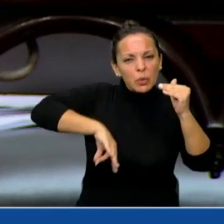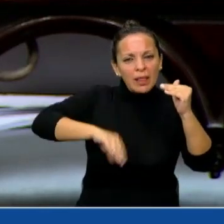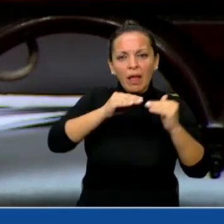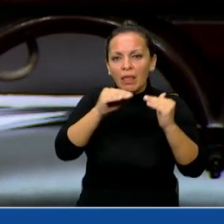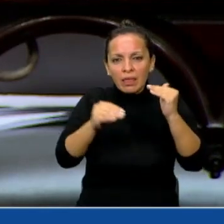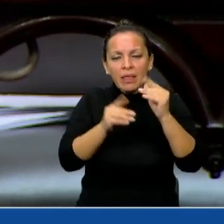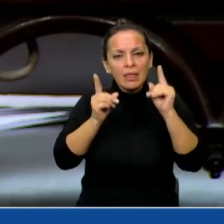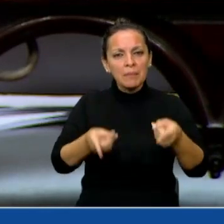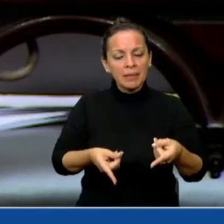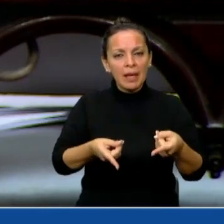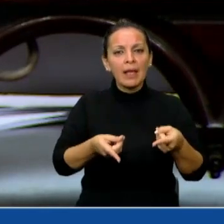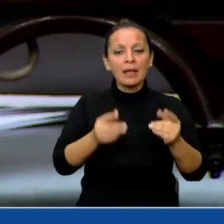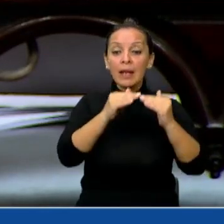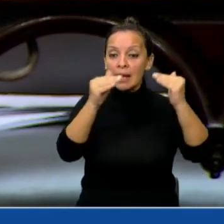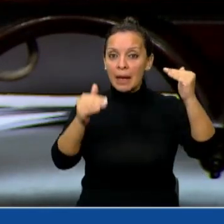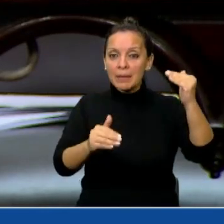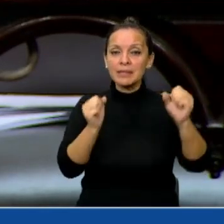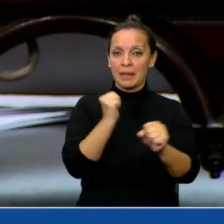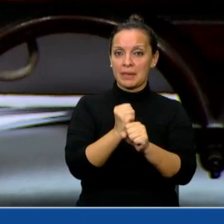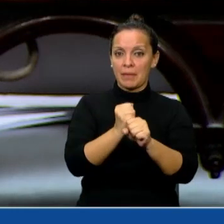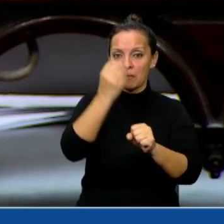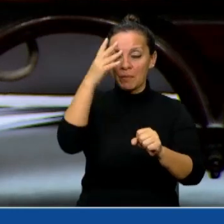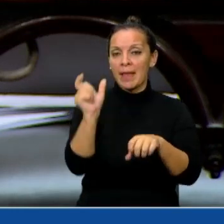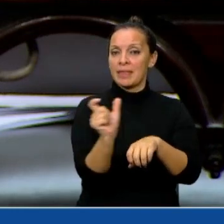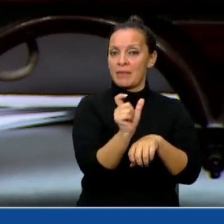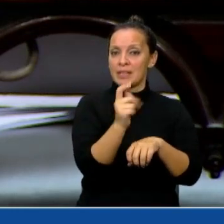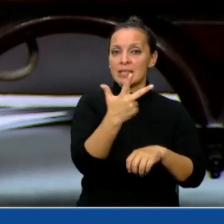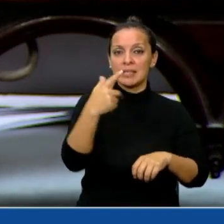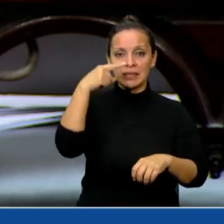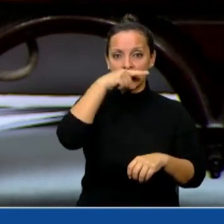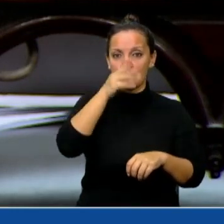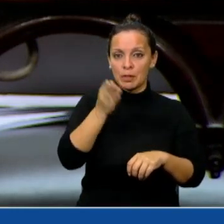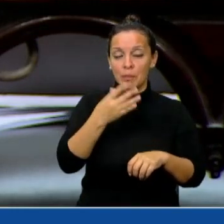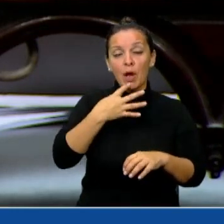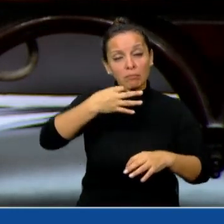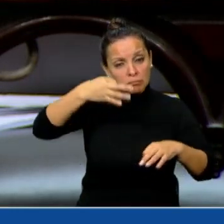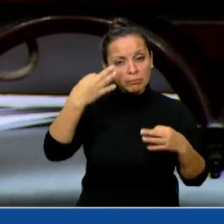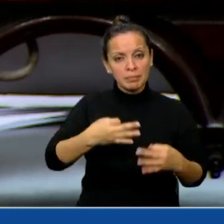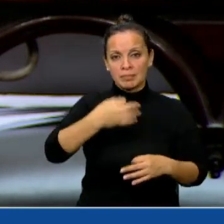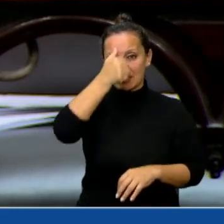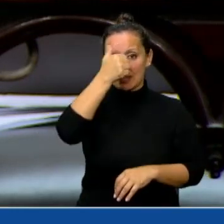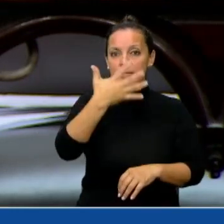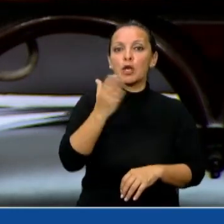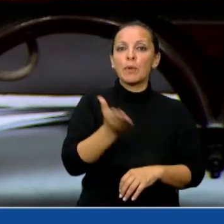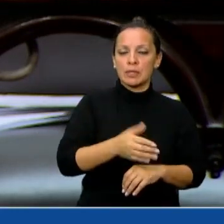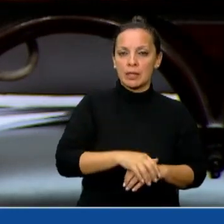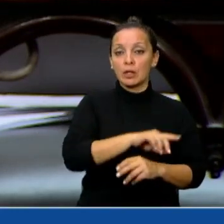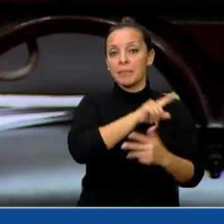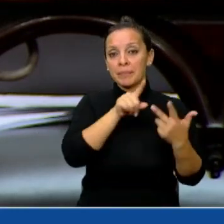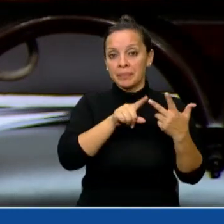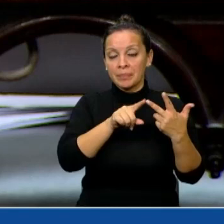la brecha general del trabajo formal es del 37%, pero en la informalidad es del 65%. Y por el otro